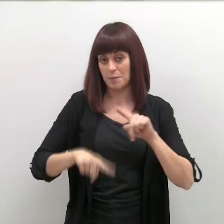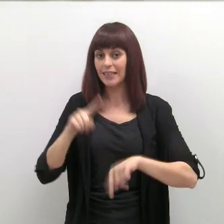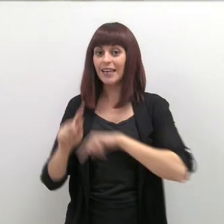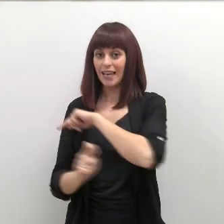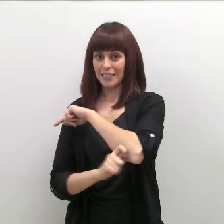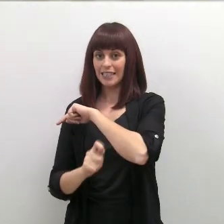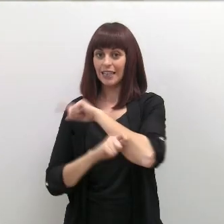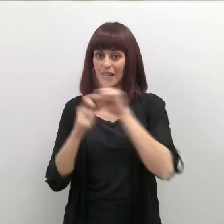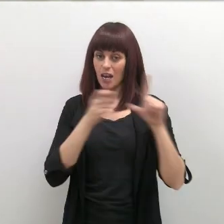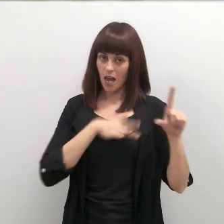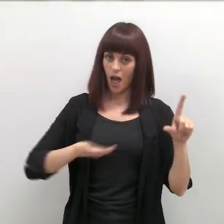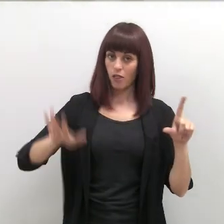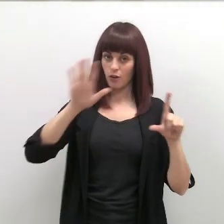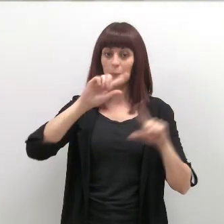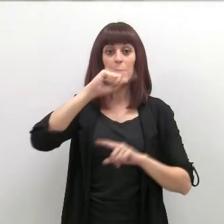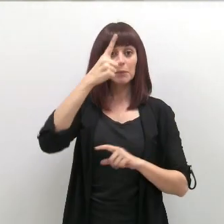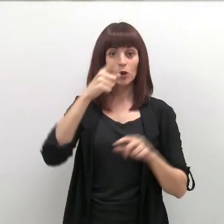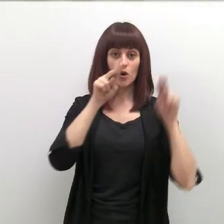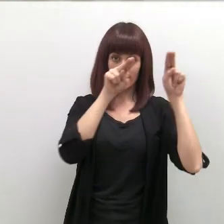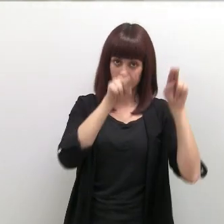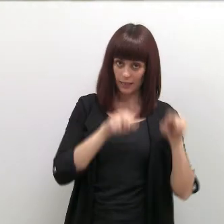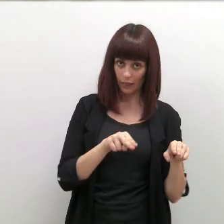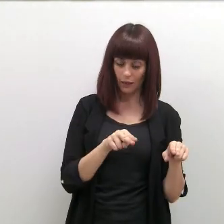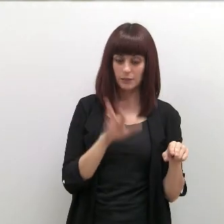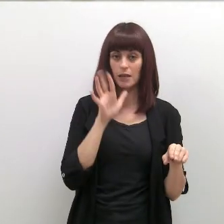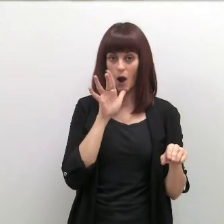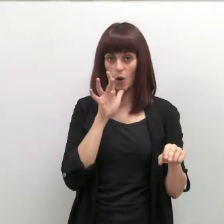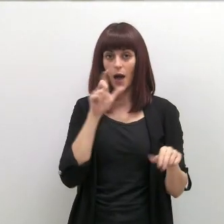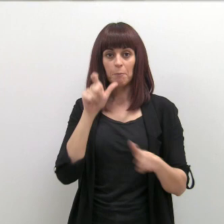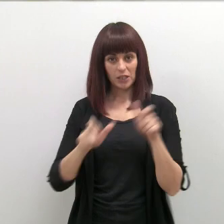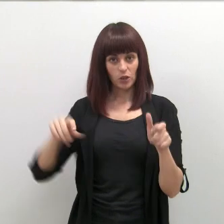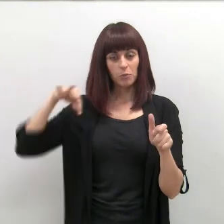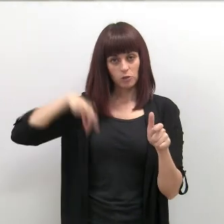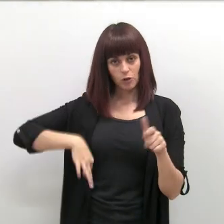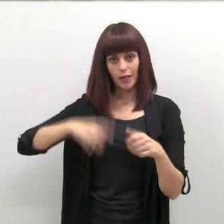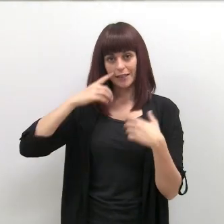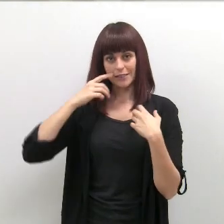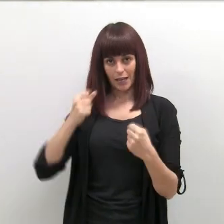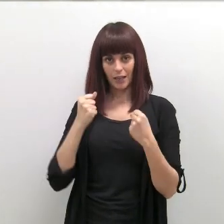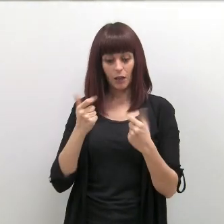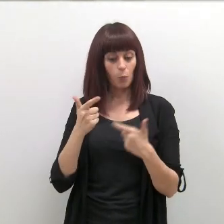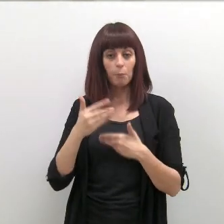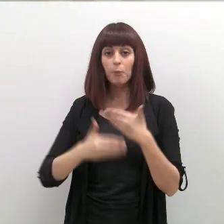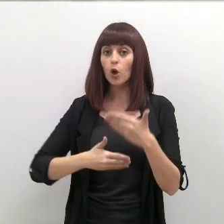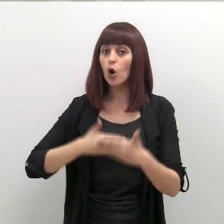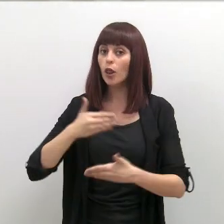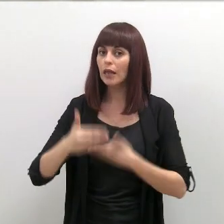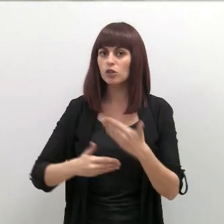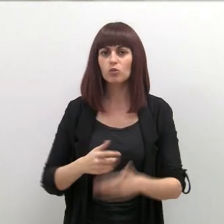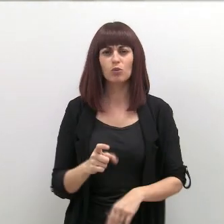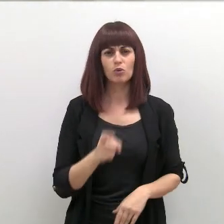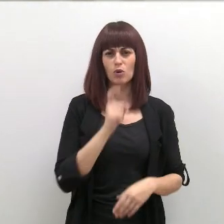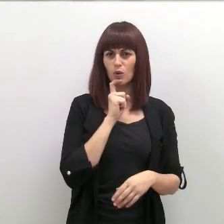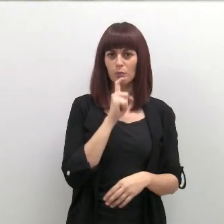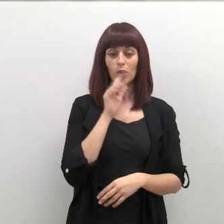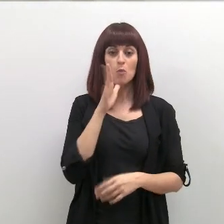nacional, vacunando primero a residencias y ahora mismo vacunando a sanitarios, y es un proceso relativamente complejo porque